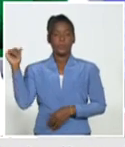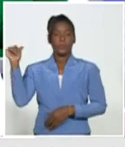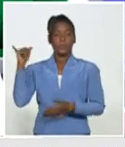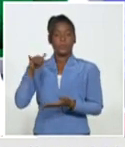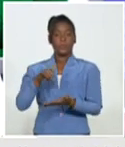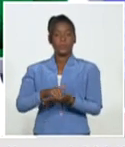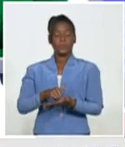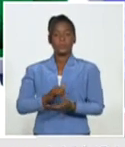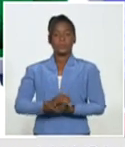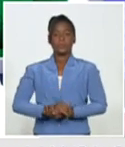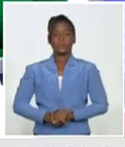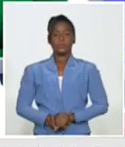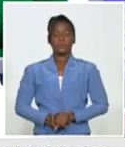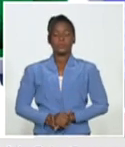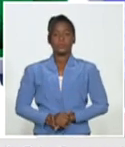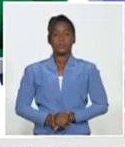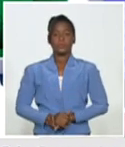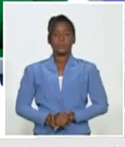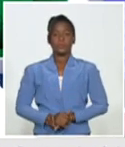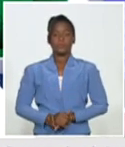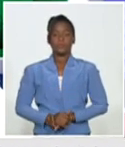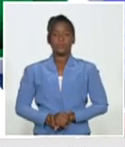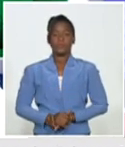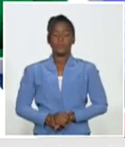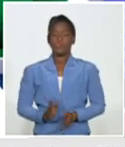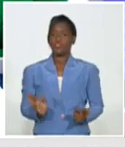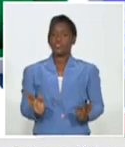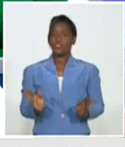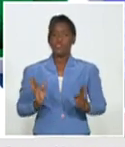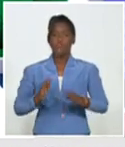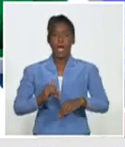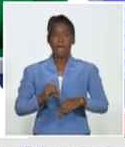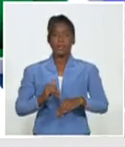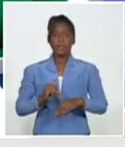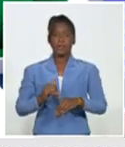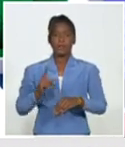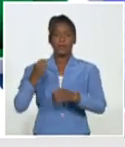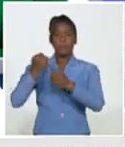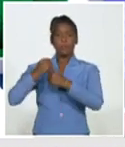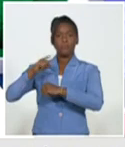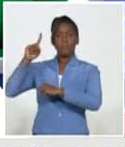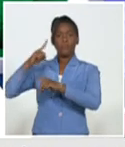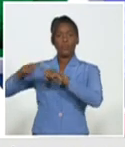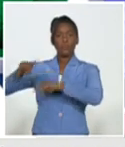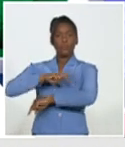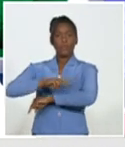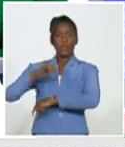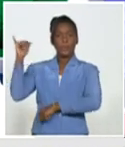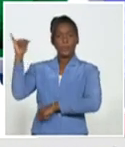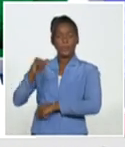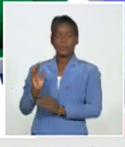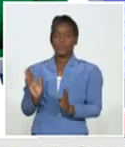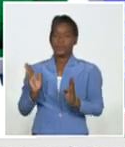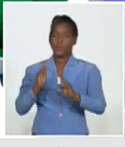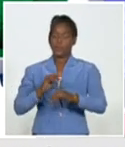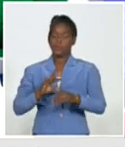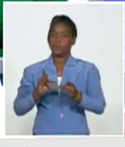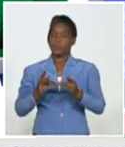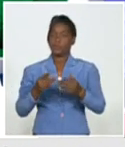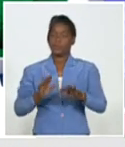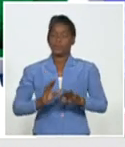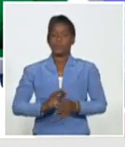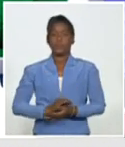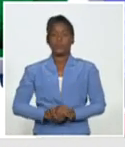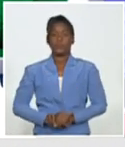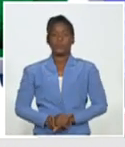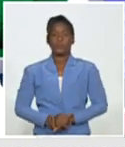en el día de ayer extranjeros con COVID-19. Casos autóctonos, como